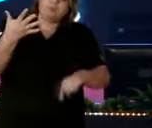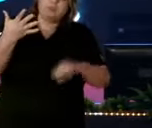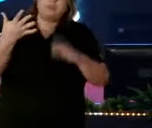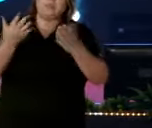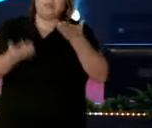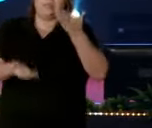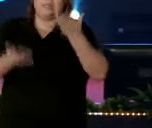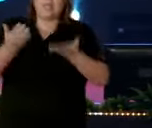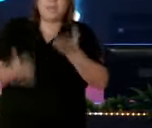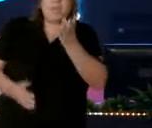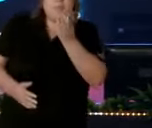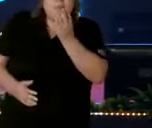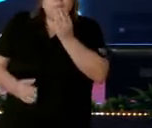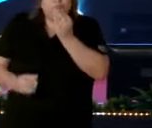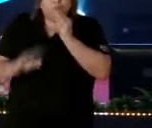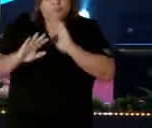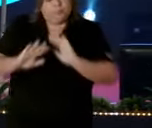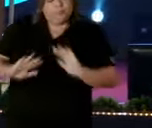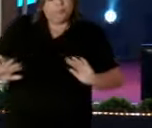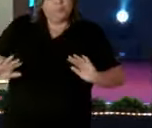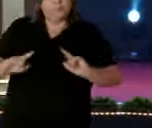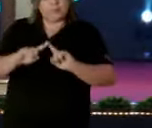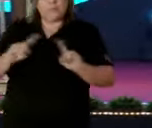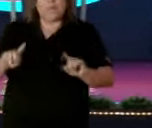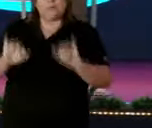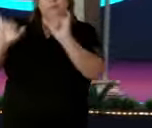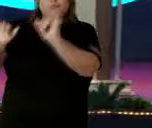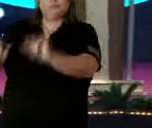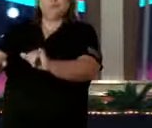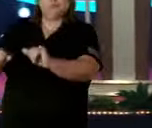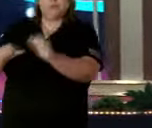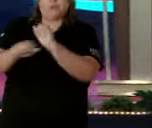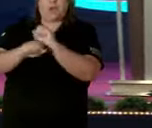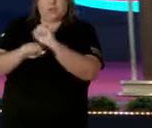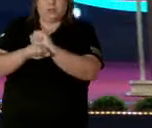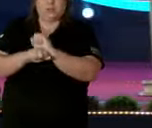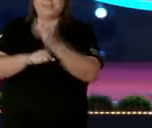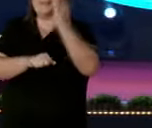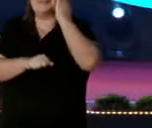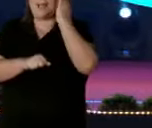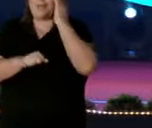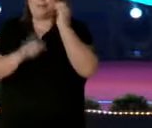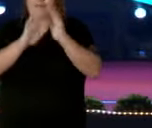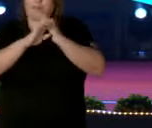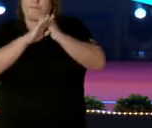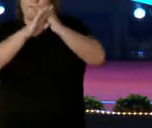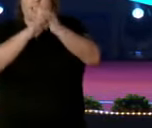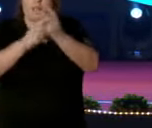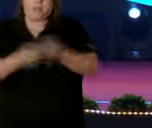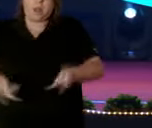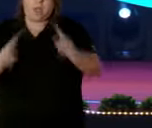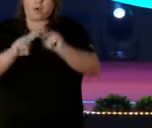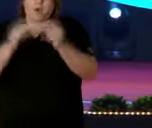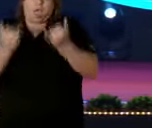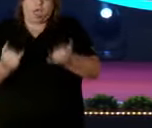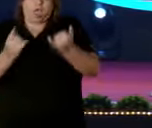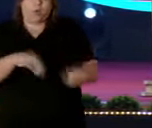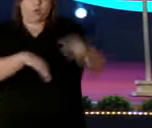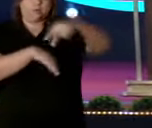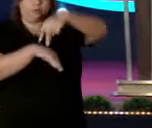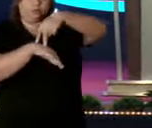son más tapaditos, pero que están allí y creen en los valores y creen en la familia. Póngase de pie, vamos a